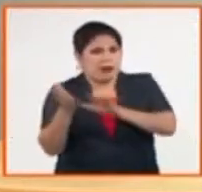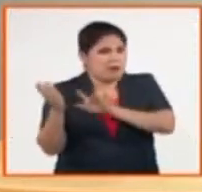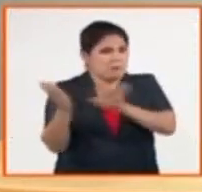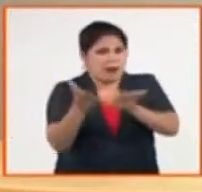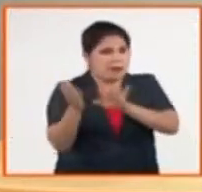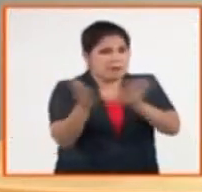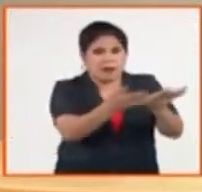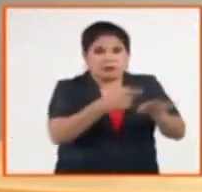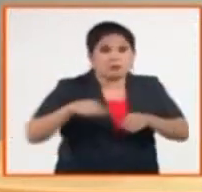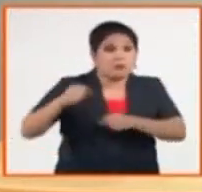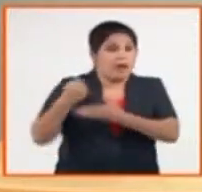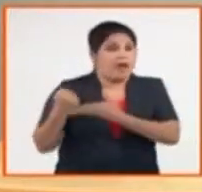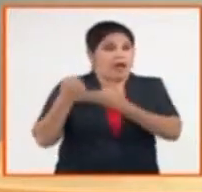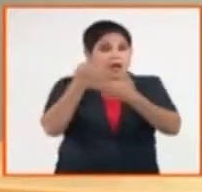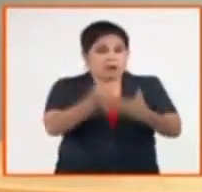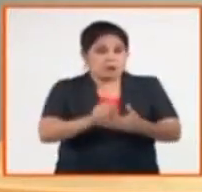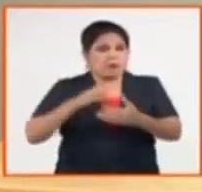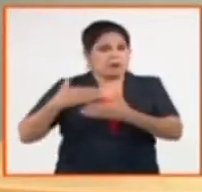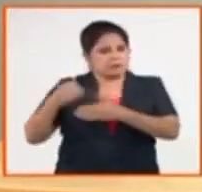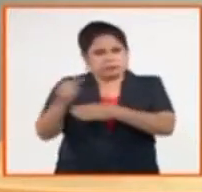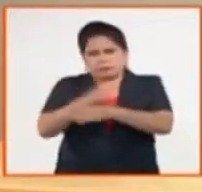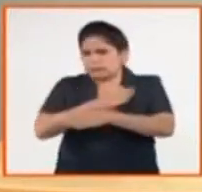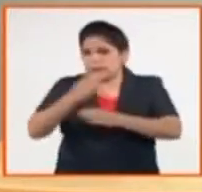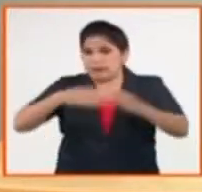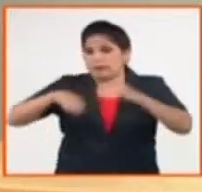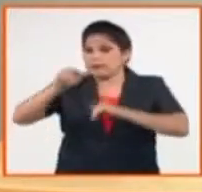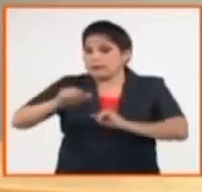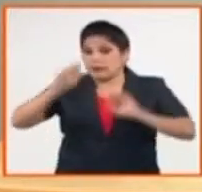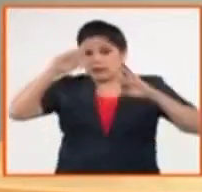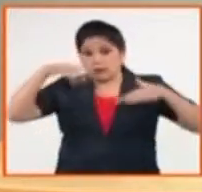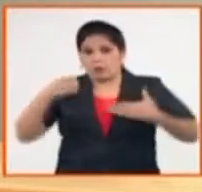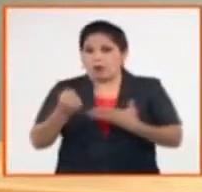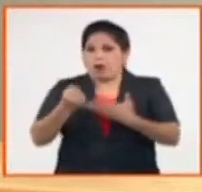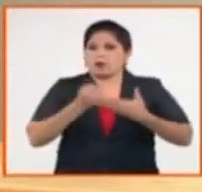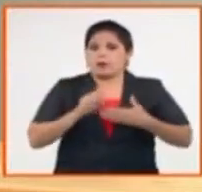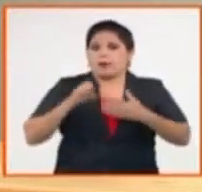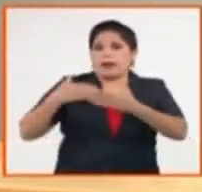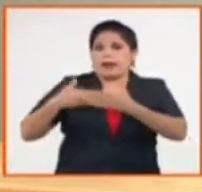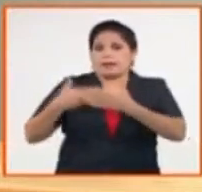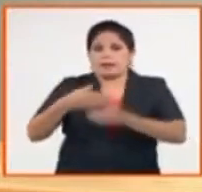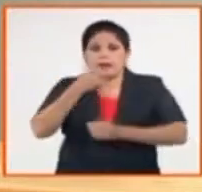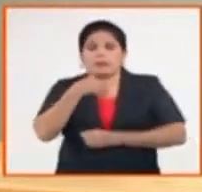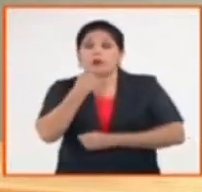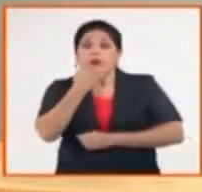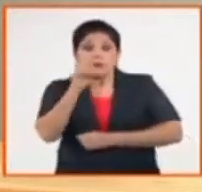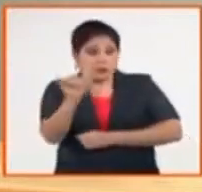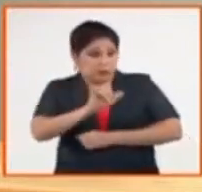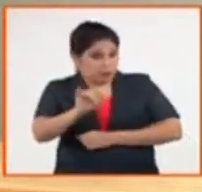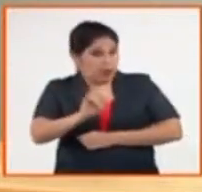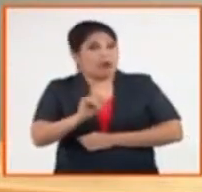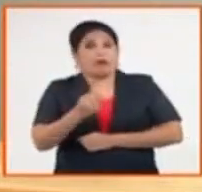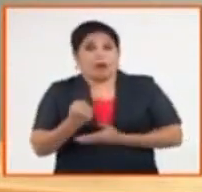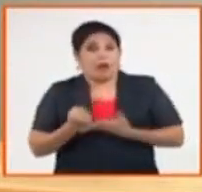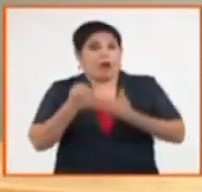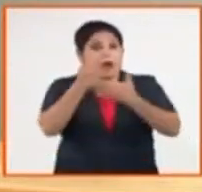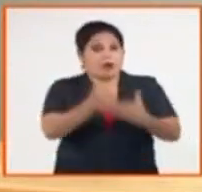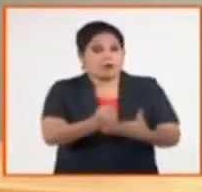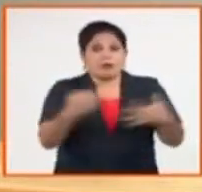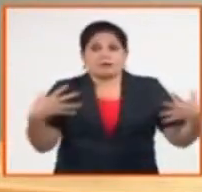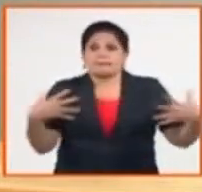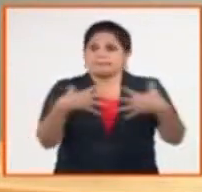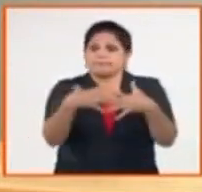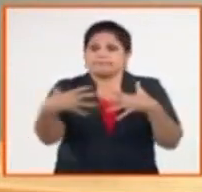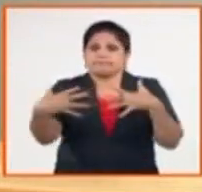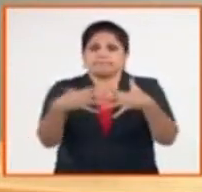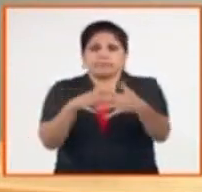apoyo total tanto del Ministerio de Salud, de la empresa Incomet, de la policía. O sea, es un engranaje que funciona muy